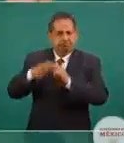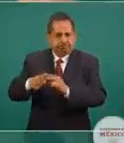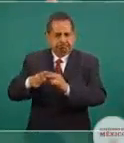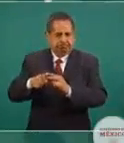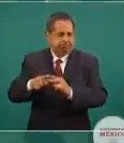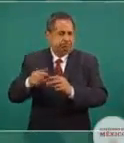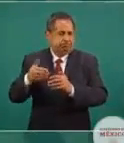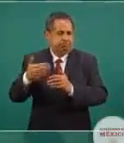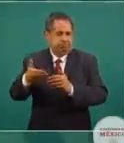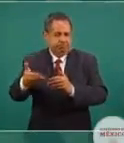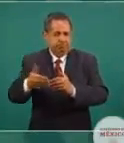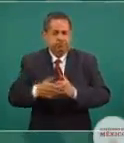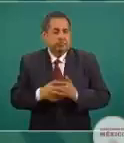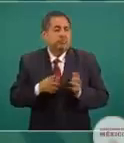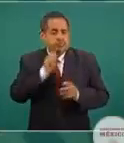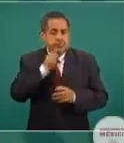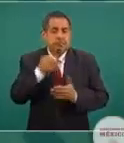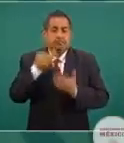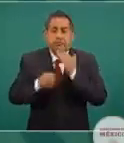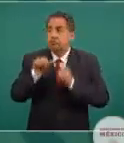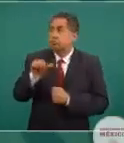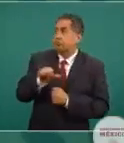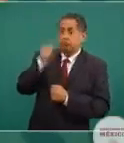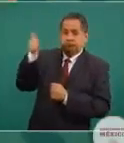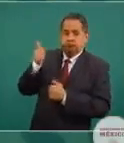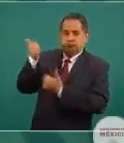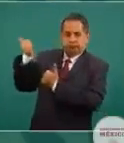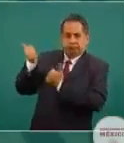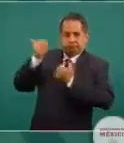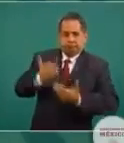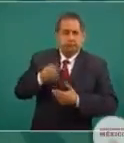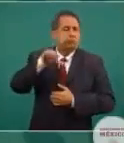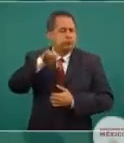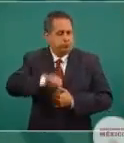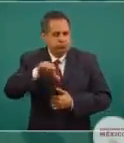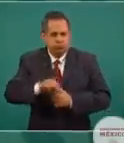otras vacunas. Hoy tenemos una reunión a las 12.